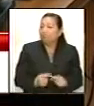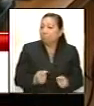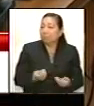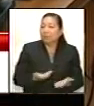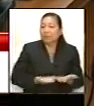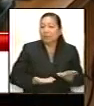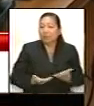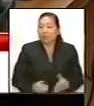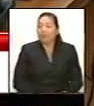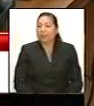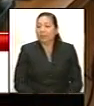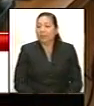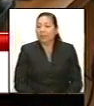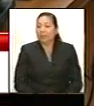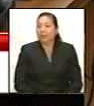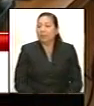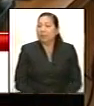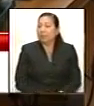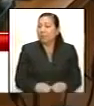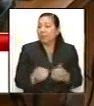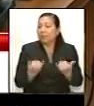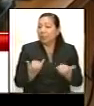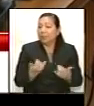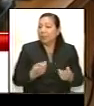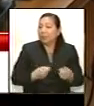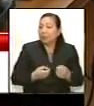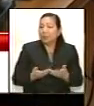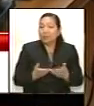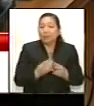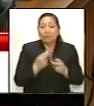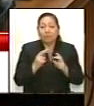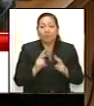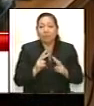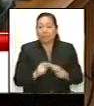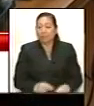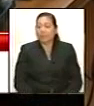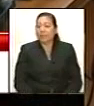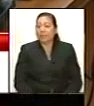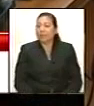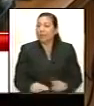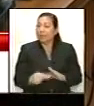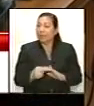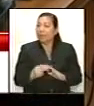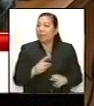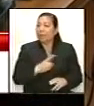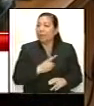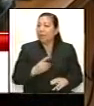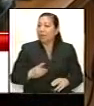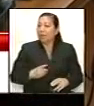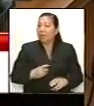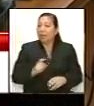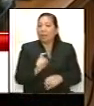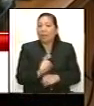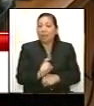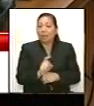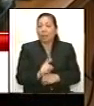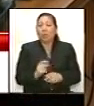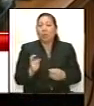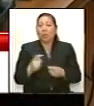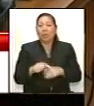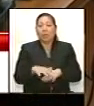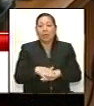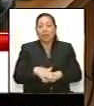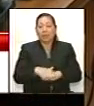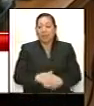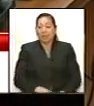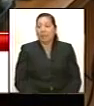y a partir de ello activar nuestros sistemas de alerta a nivel de las direcciones regionales de educación, las unidades de gestión